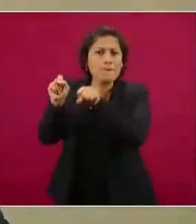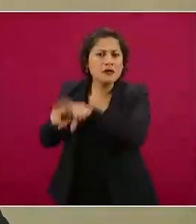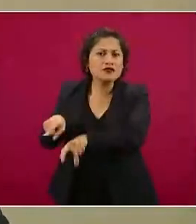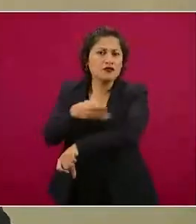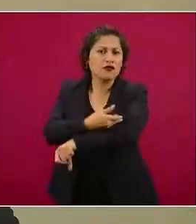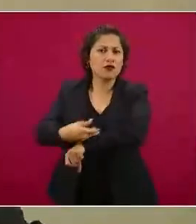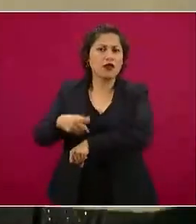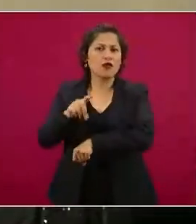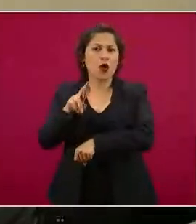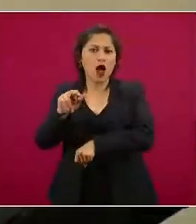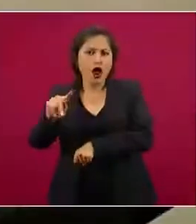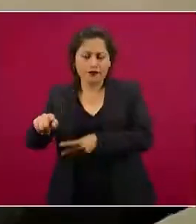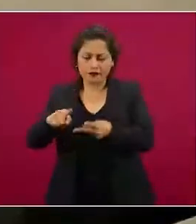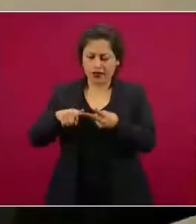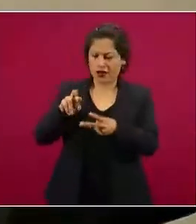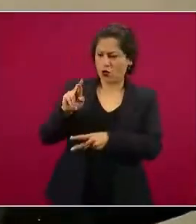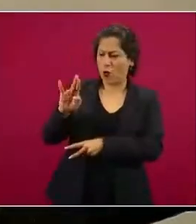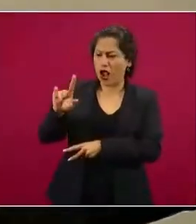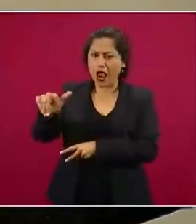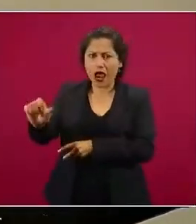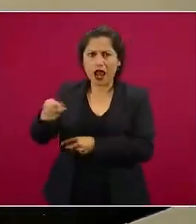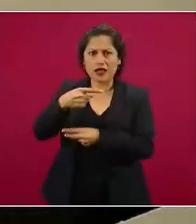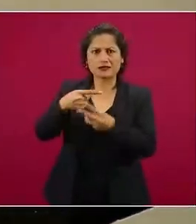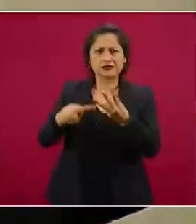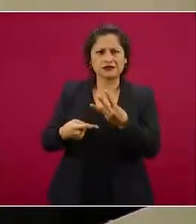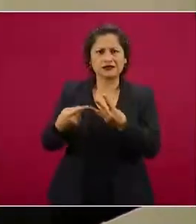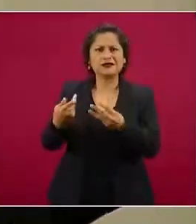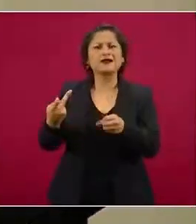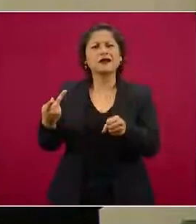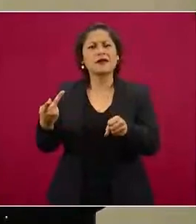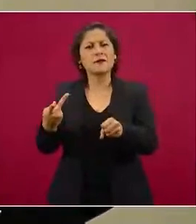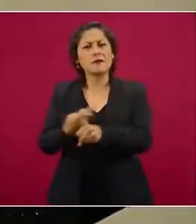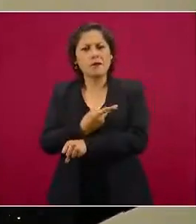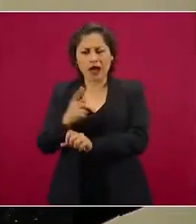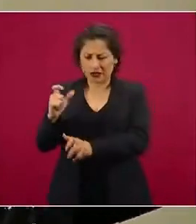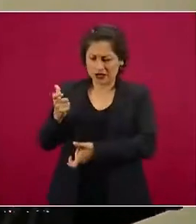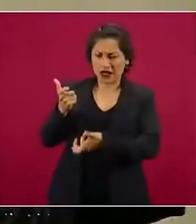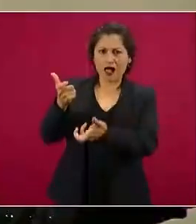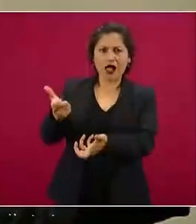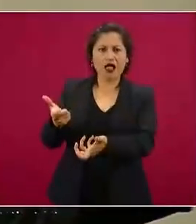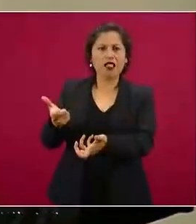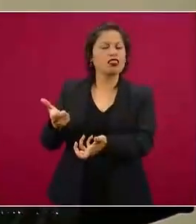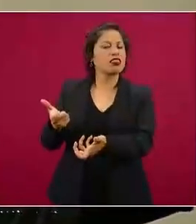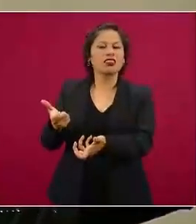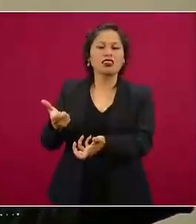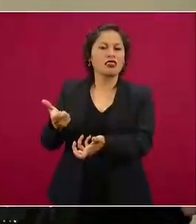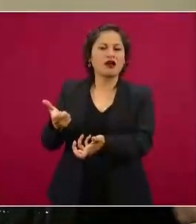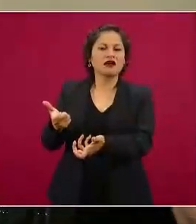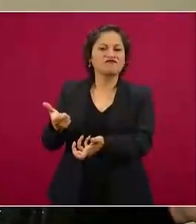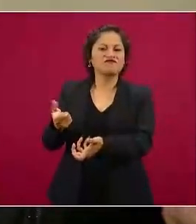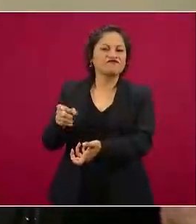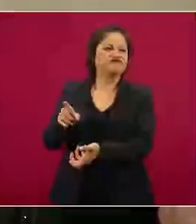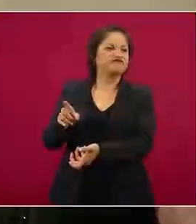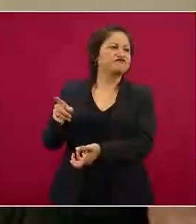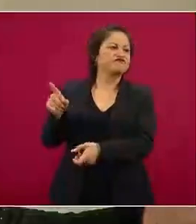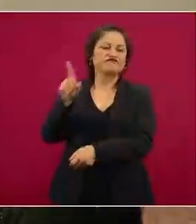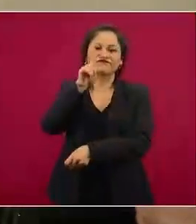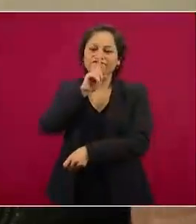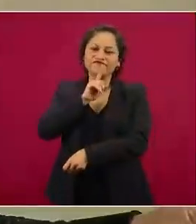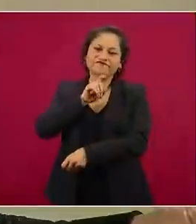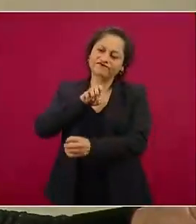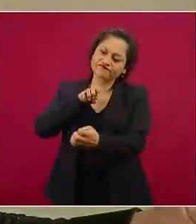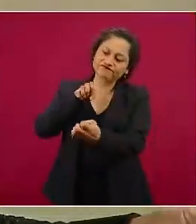Ruelas. ¿Dónde están esos recursos? Les dieron atole con el dedo a los pobres pescadores, piden ayuda a gritos. Si viera